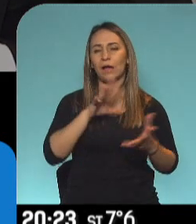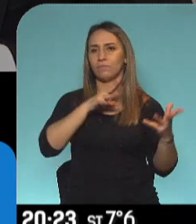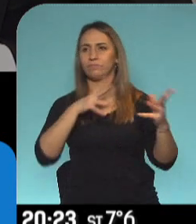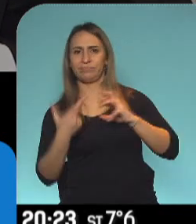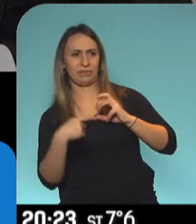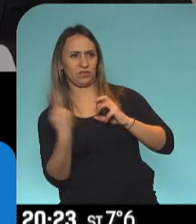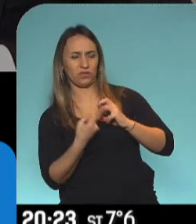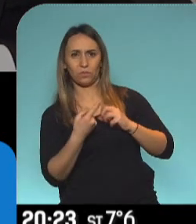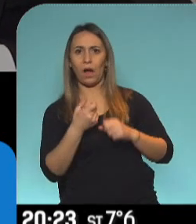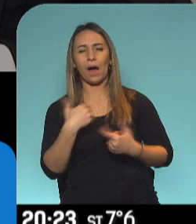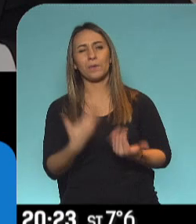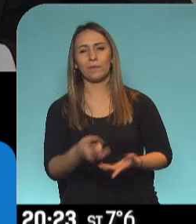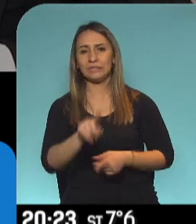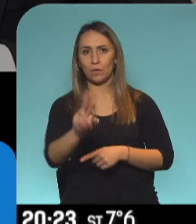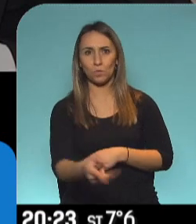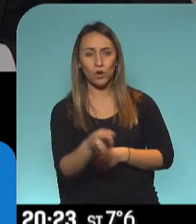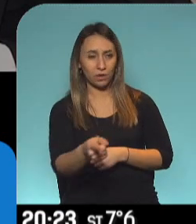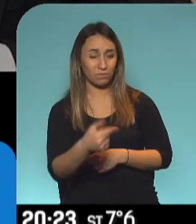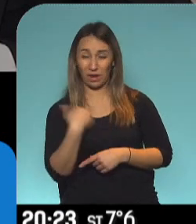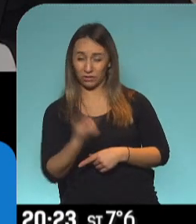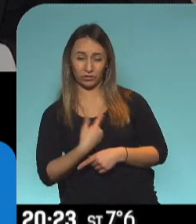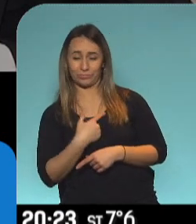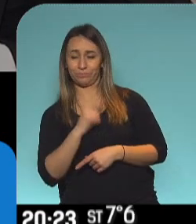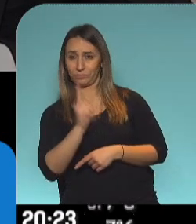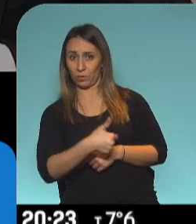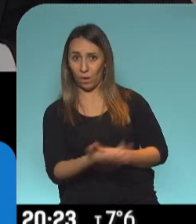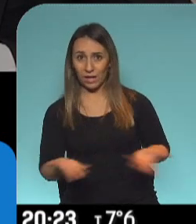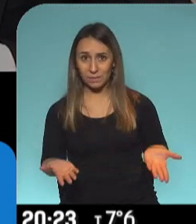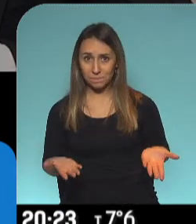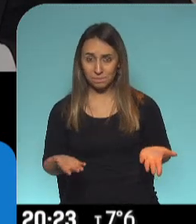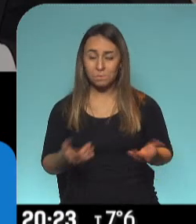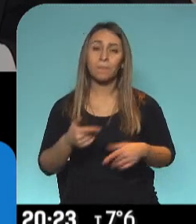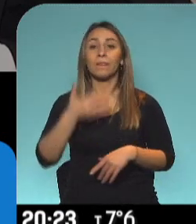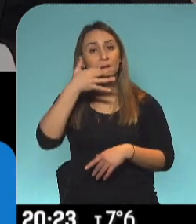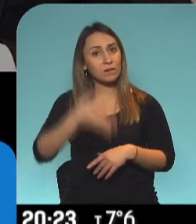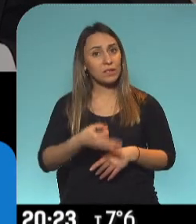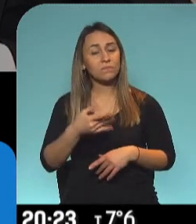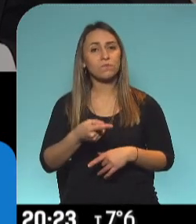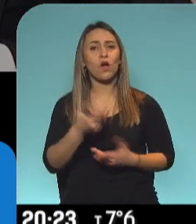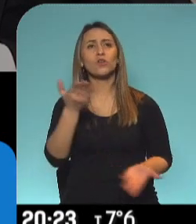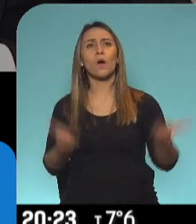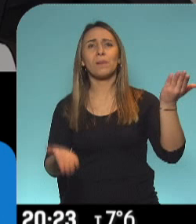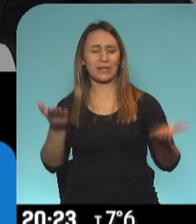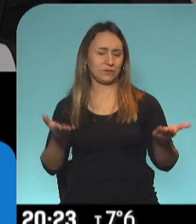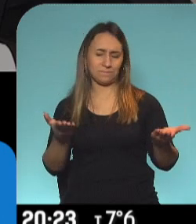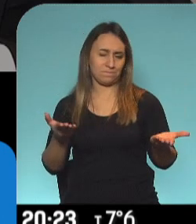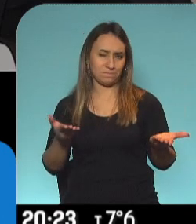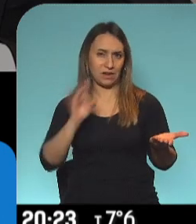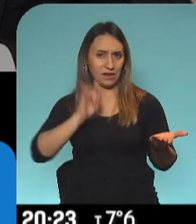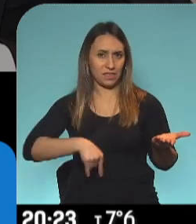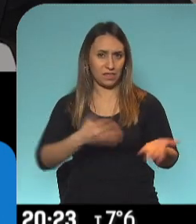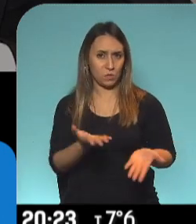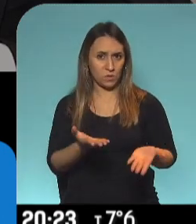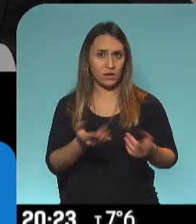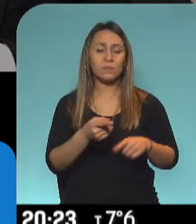eso es bastante decadente, esa es la realidad. Más allá de esa comparación bastante nefasta que se quiere hacer, de cómo